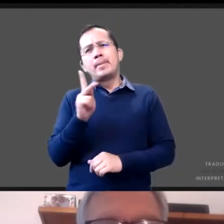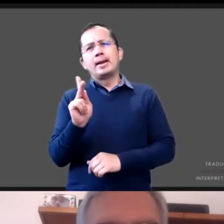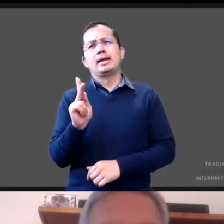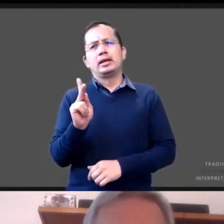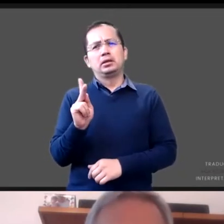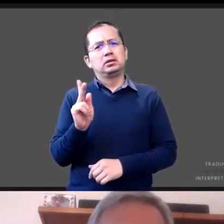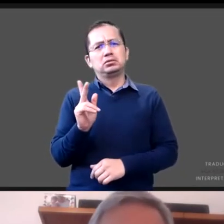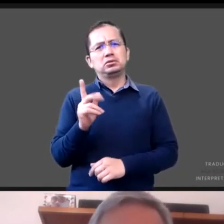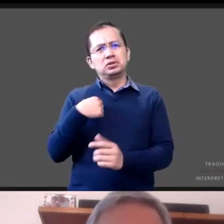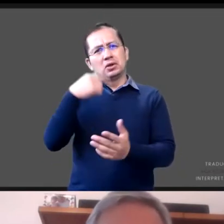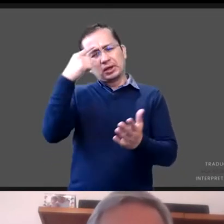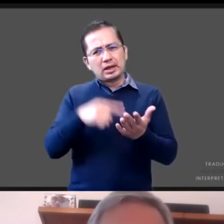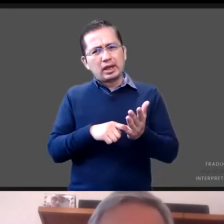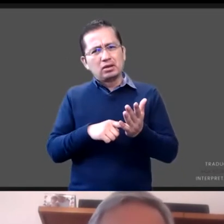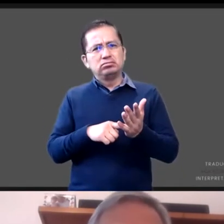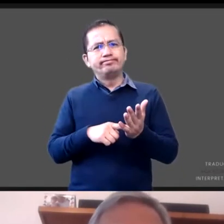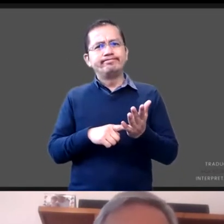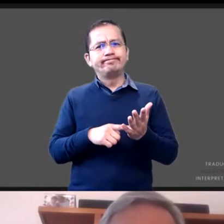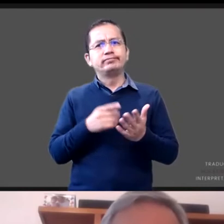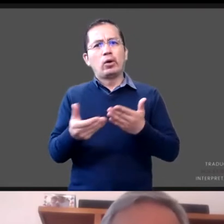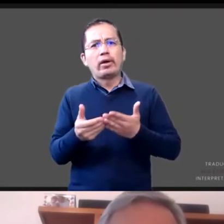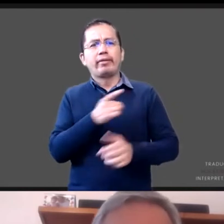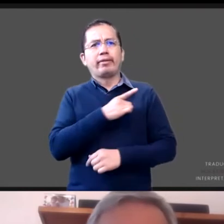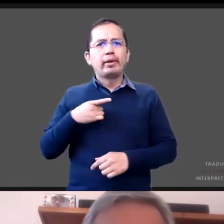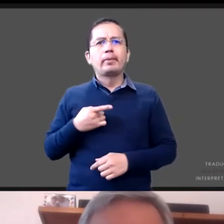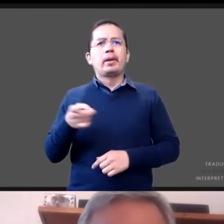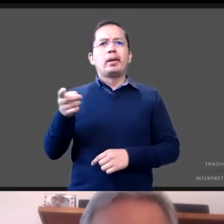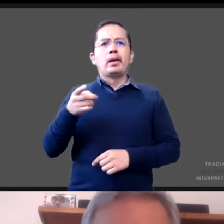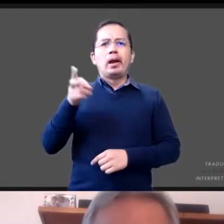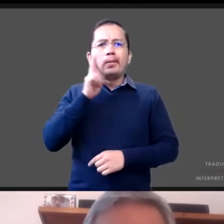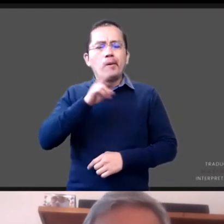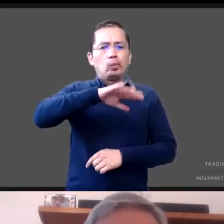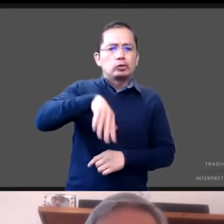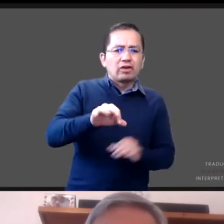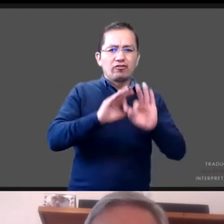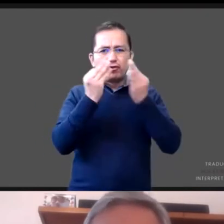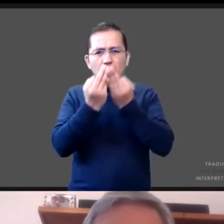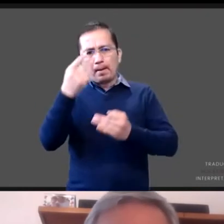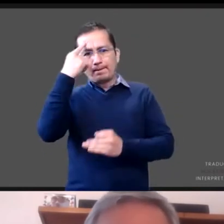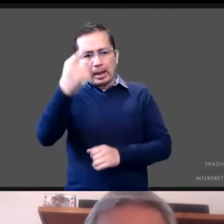vías de cambio en positivo. Por ejemplo,